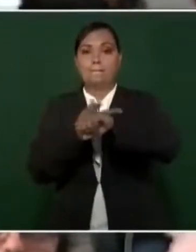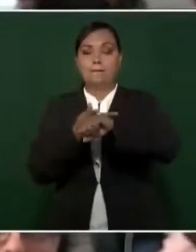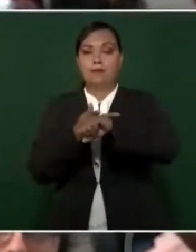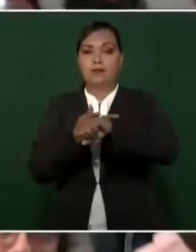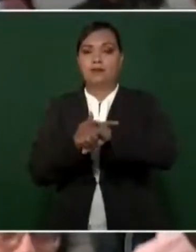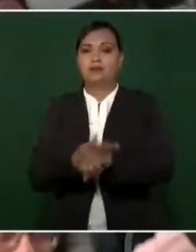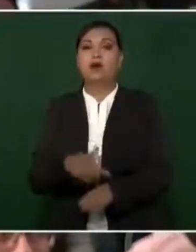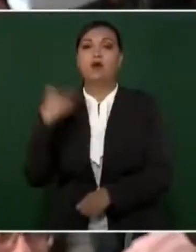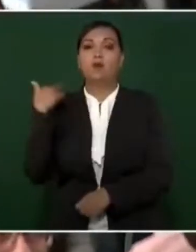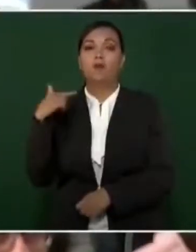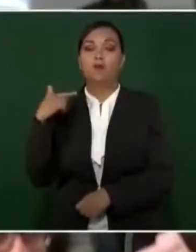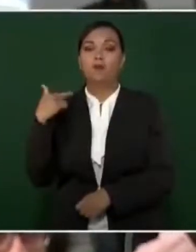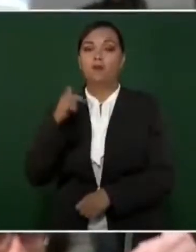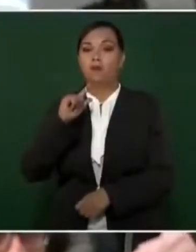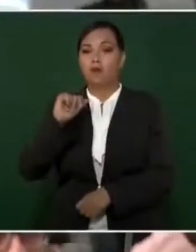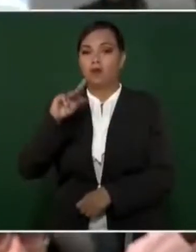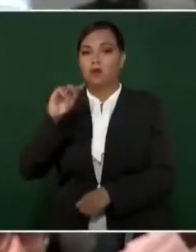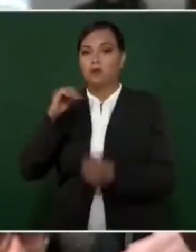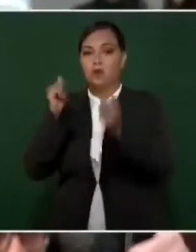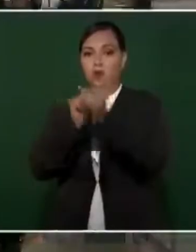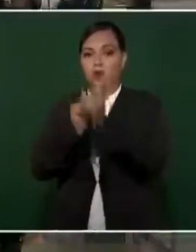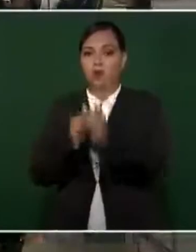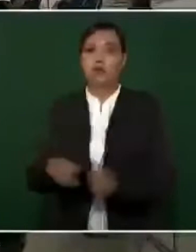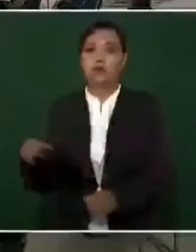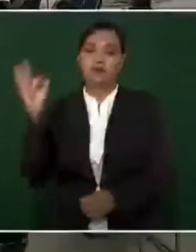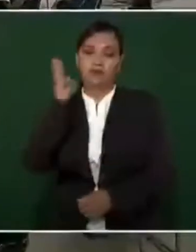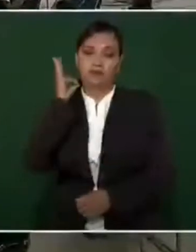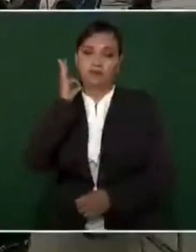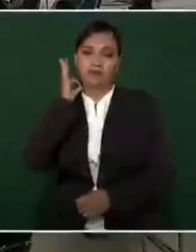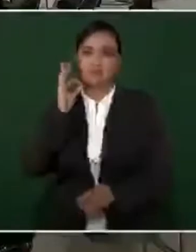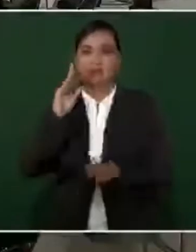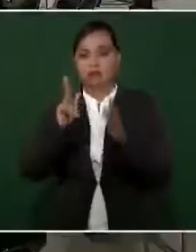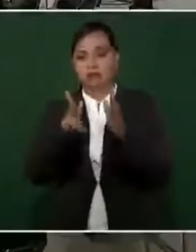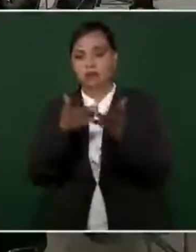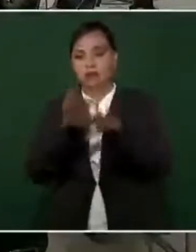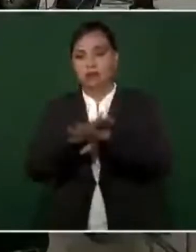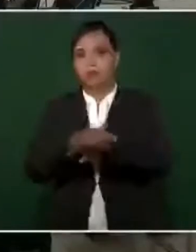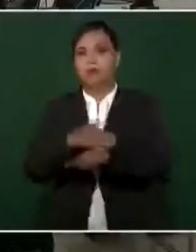el fiscal transeccional. La misma situación se está viviendo aquí